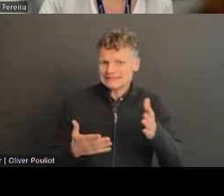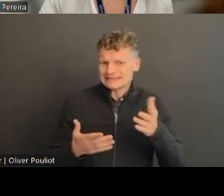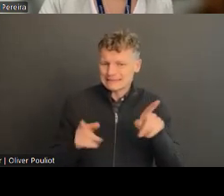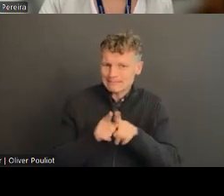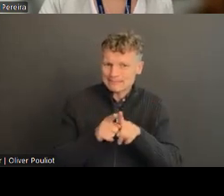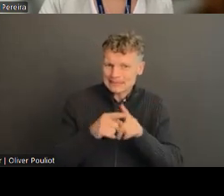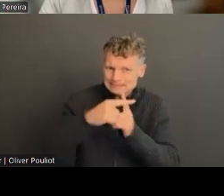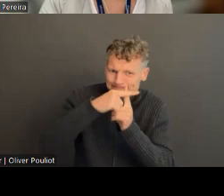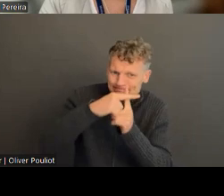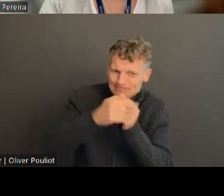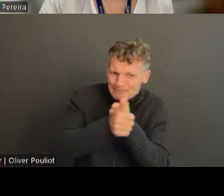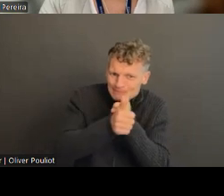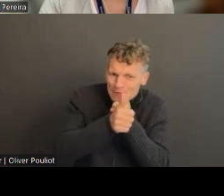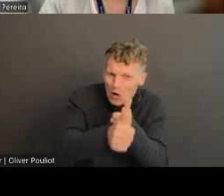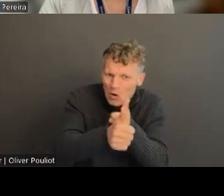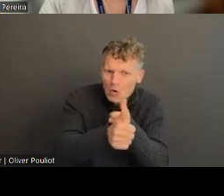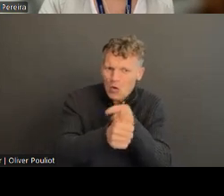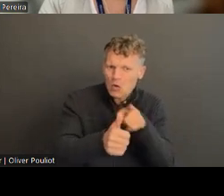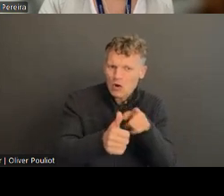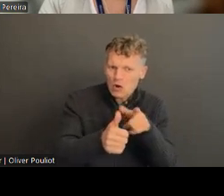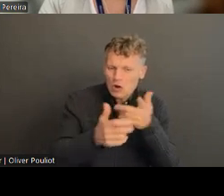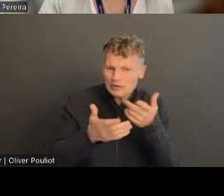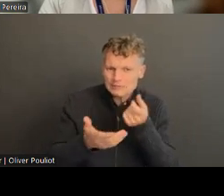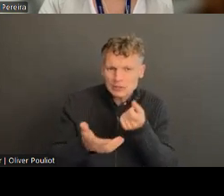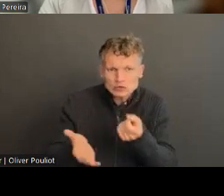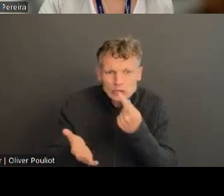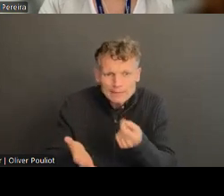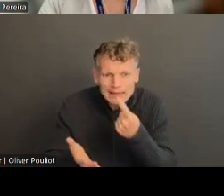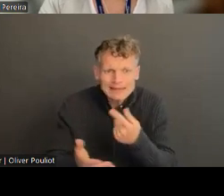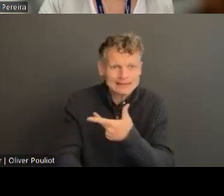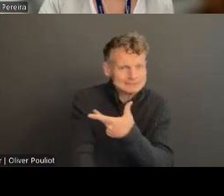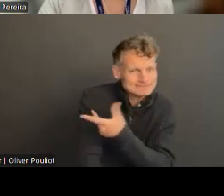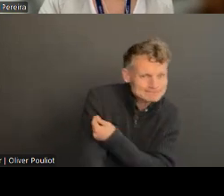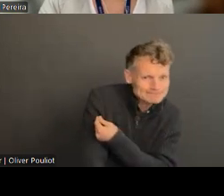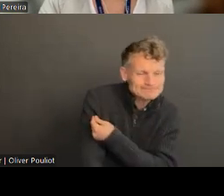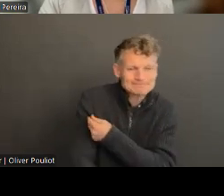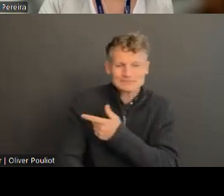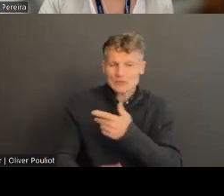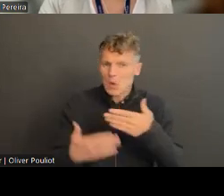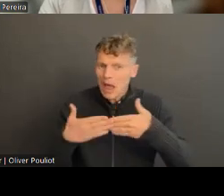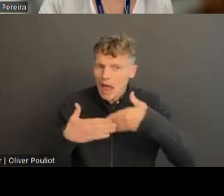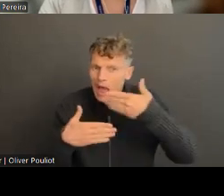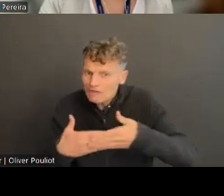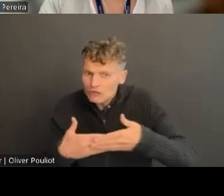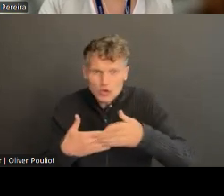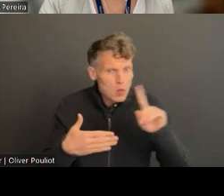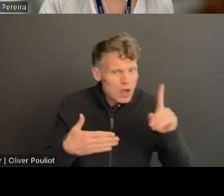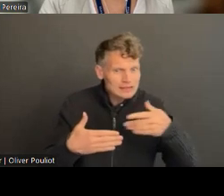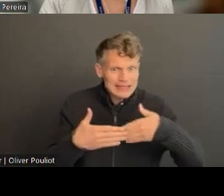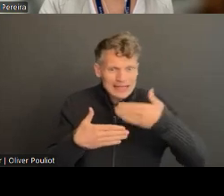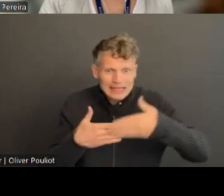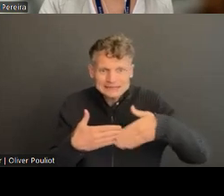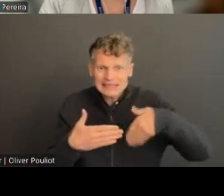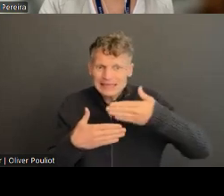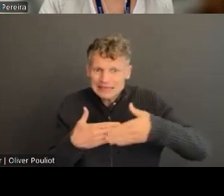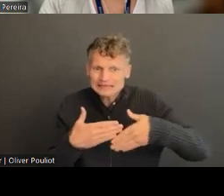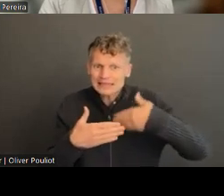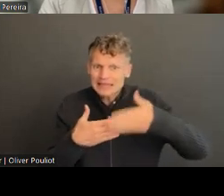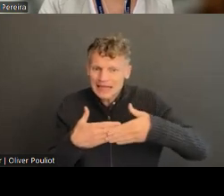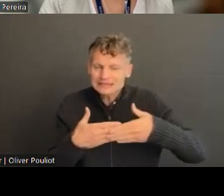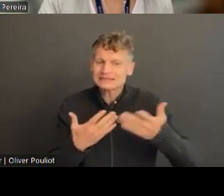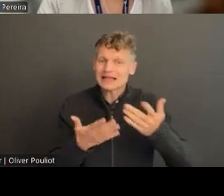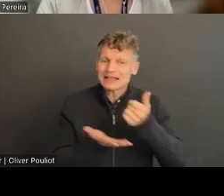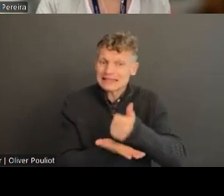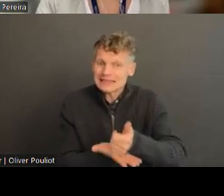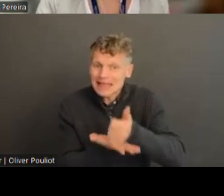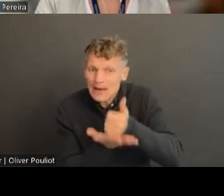partir de una confirmación diagnóstica, ¿cierto?, de la entrega de un tratamiento ayudante y cuáles son las distintas alternativas terapéuticas,